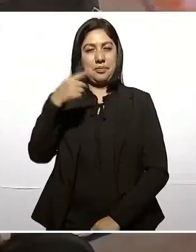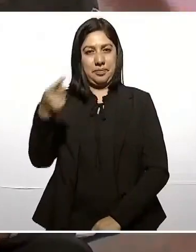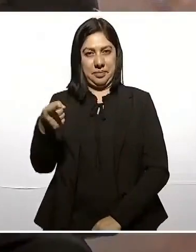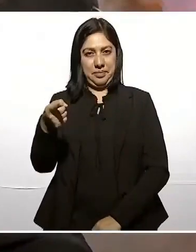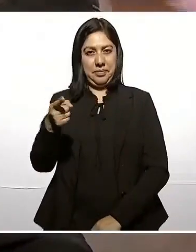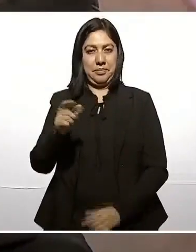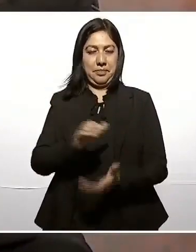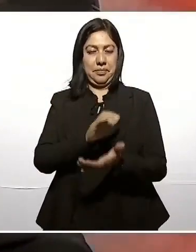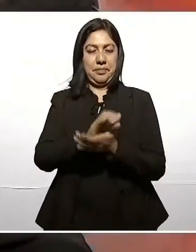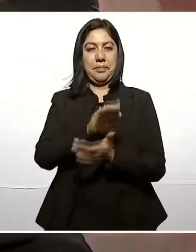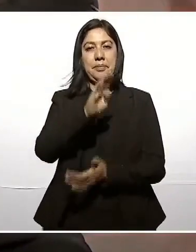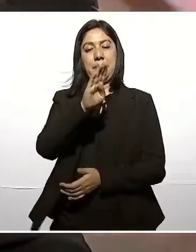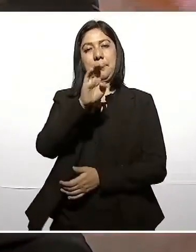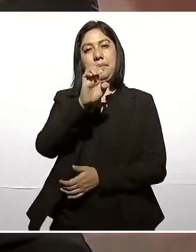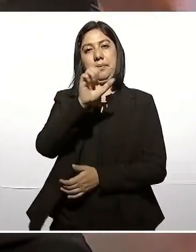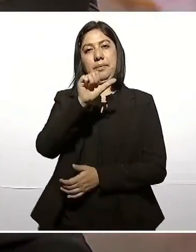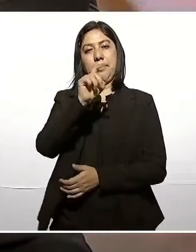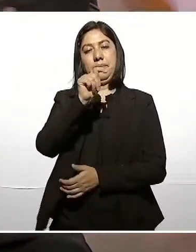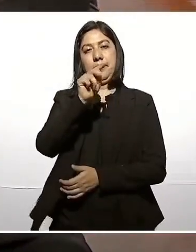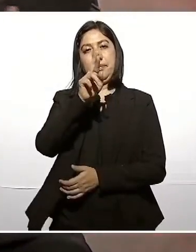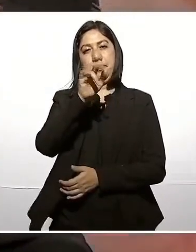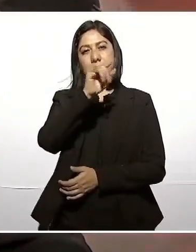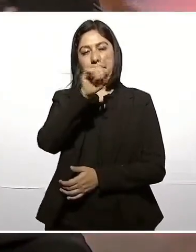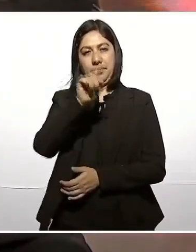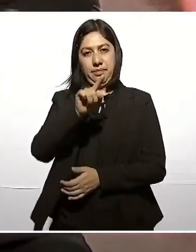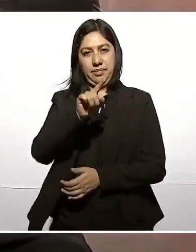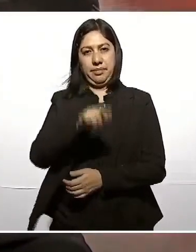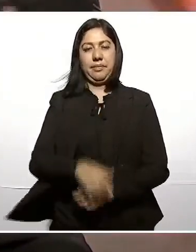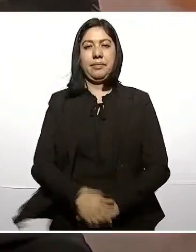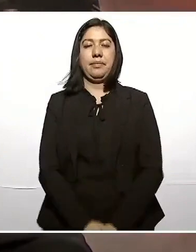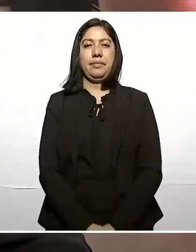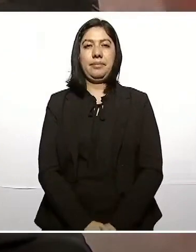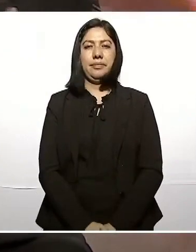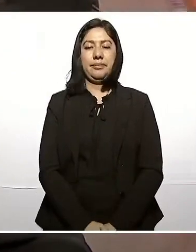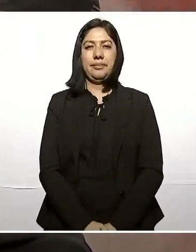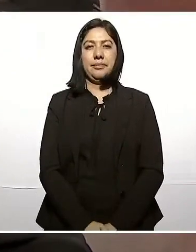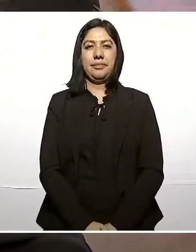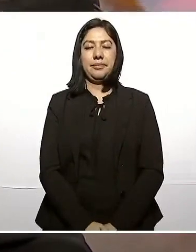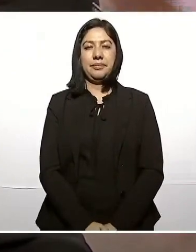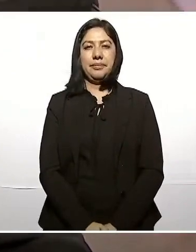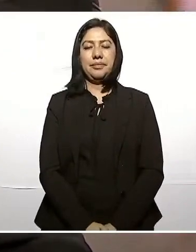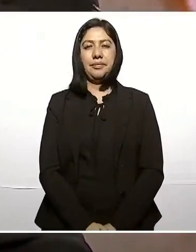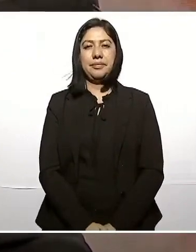y